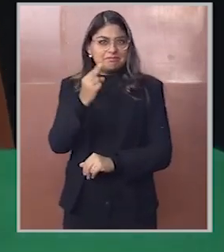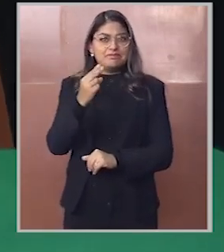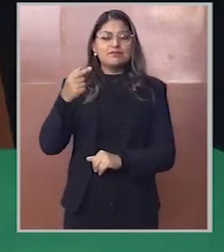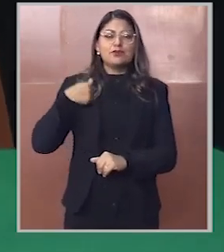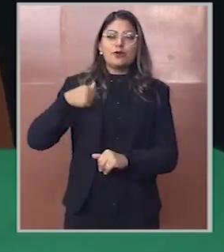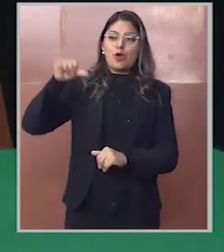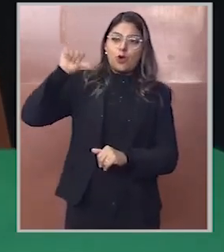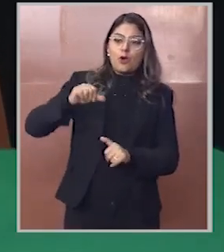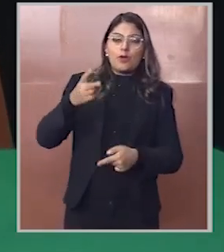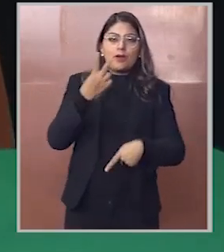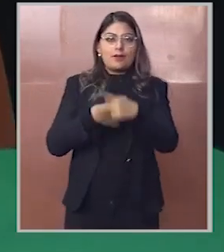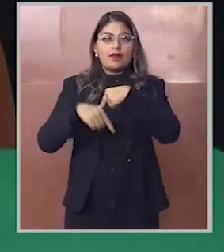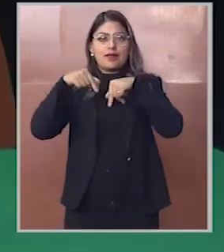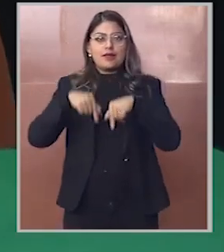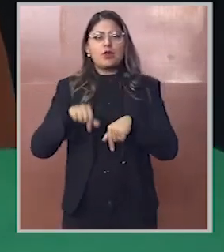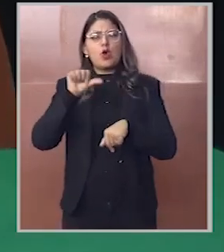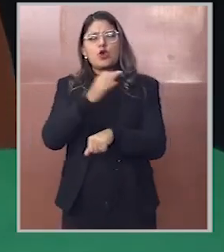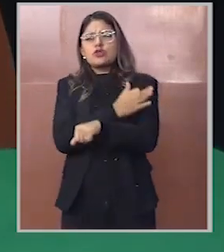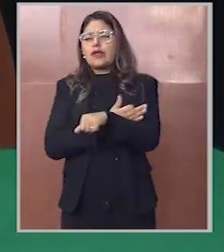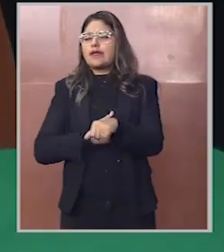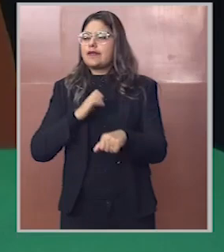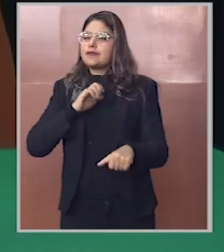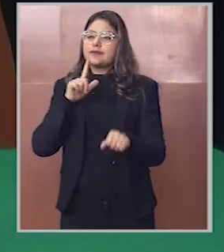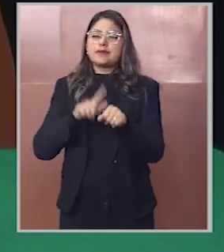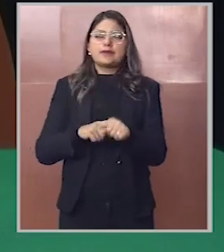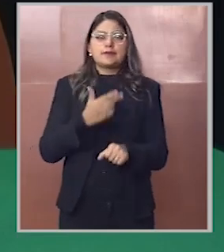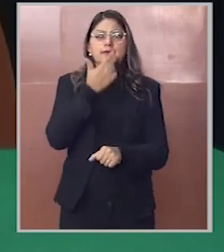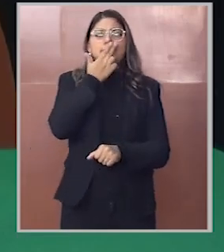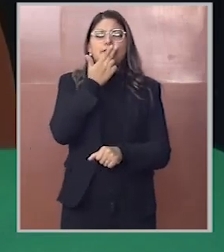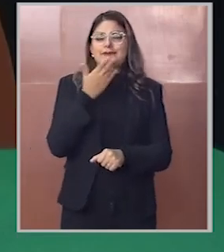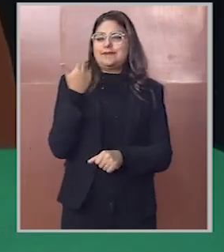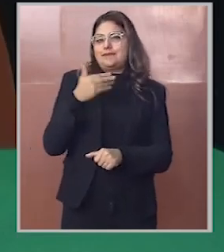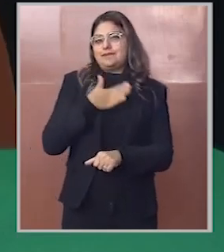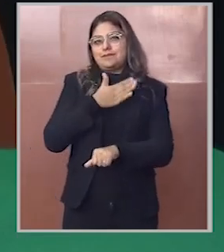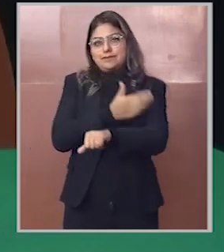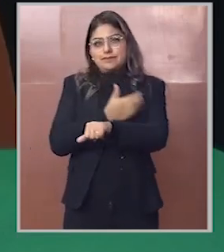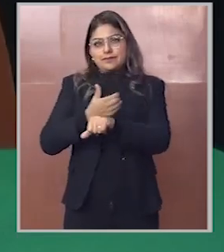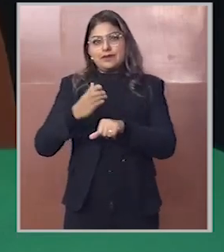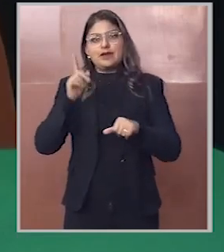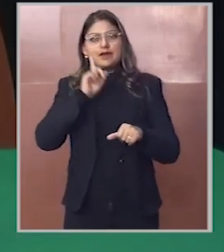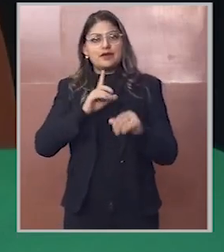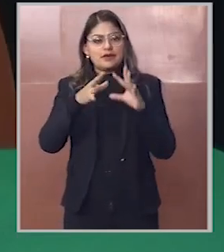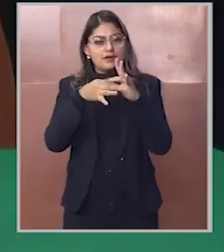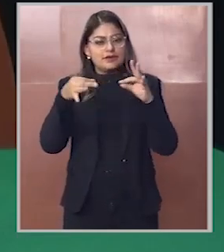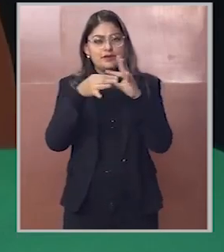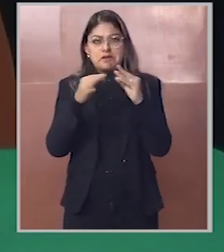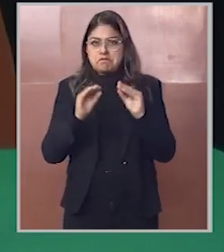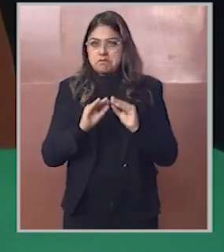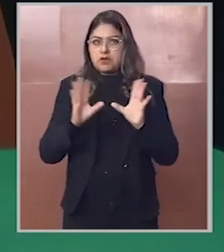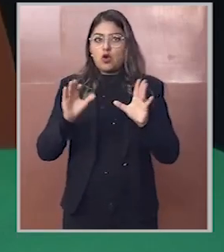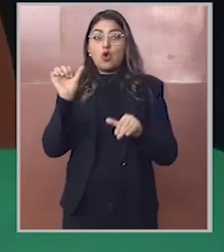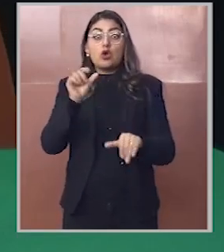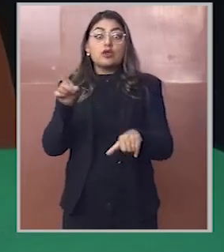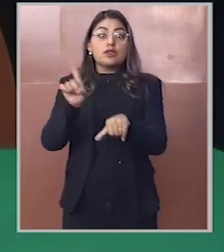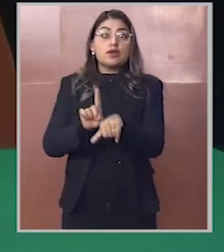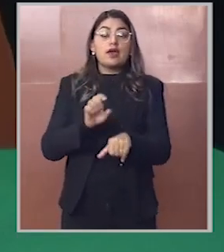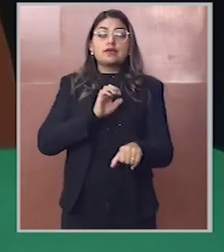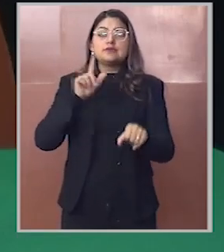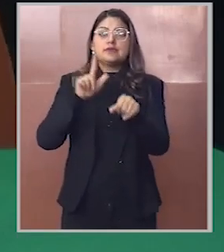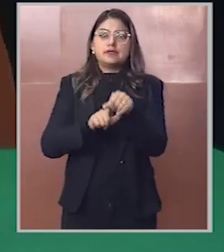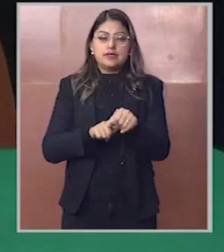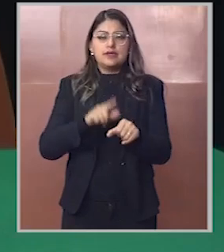realmente como ya lo han dicho mis colegas En un día tan especial se enta un material de